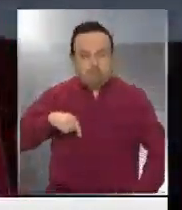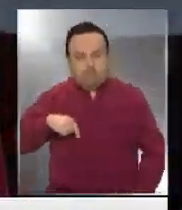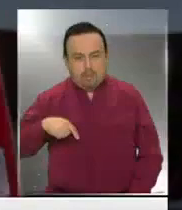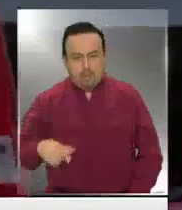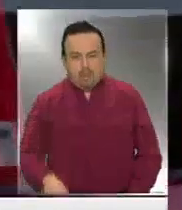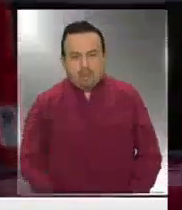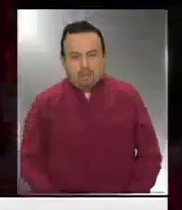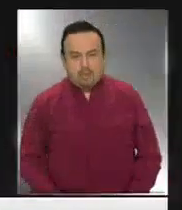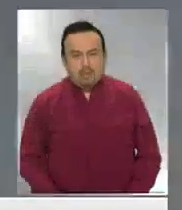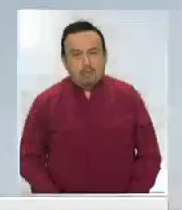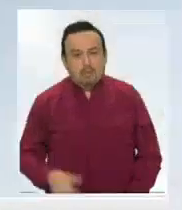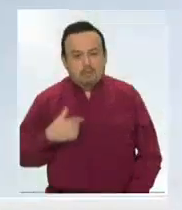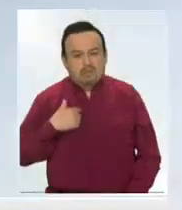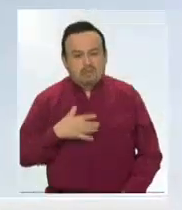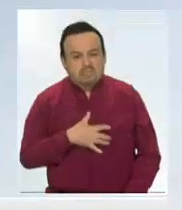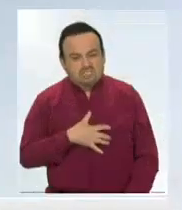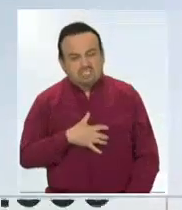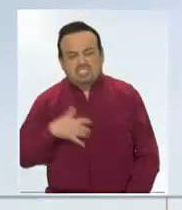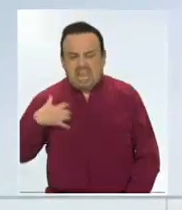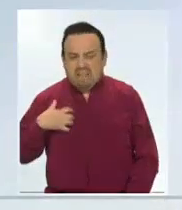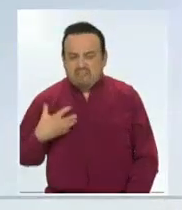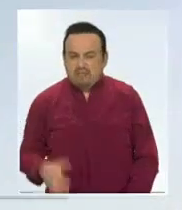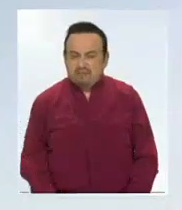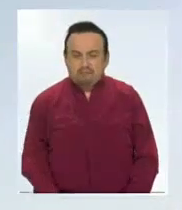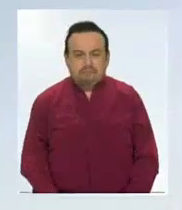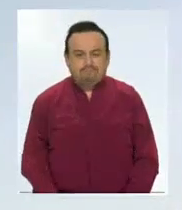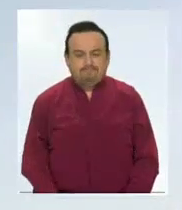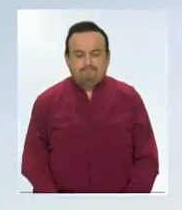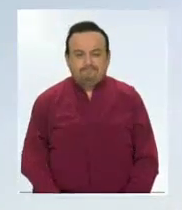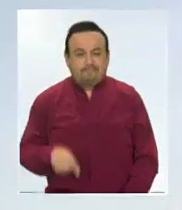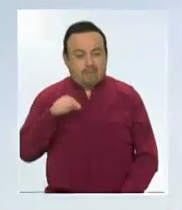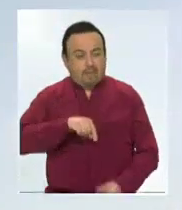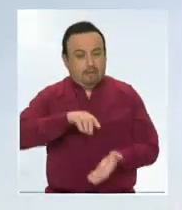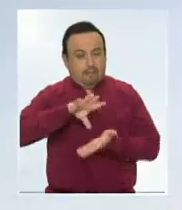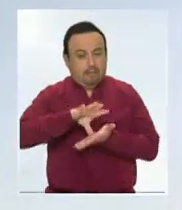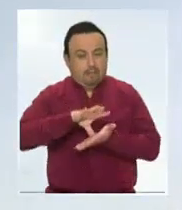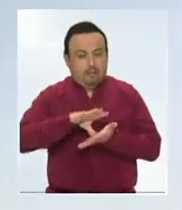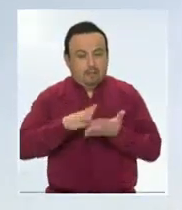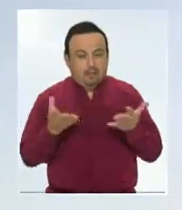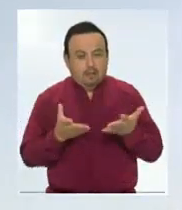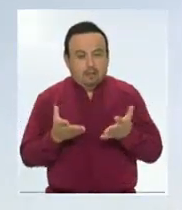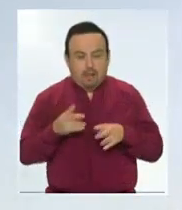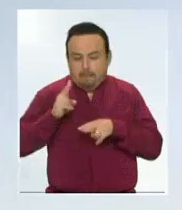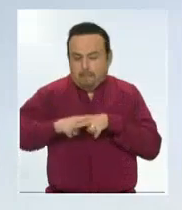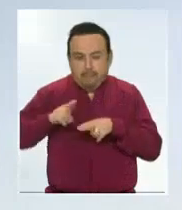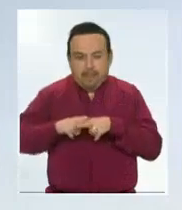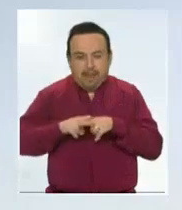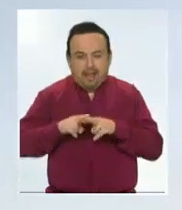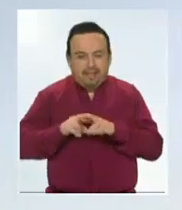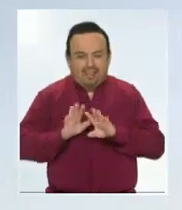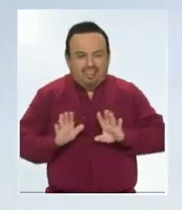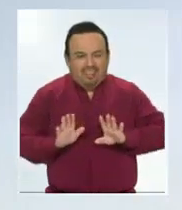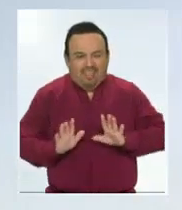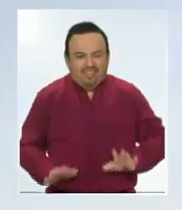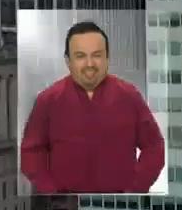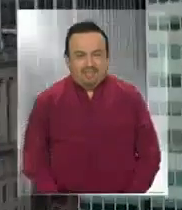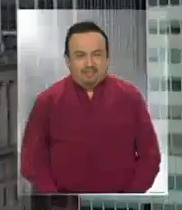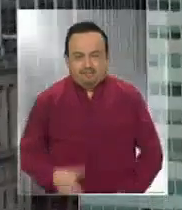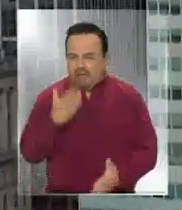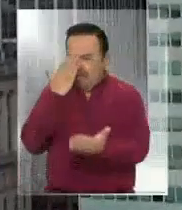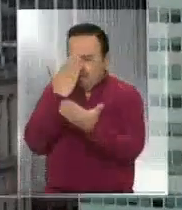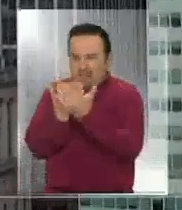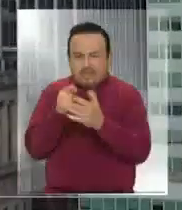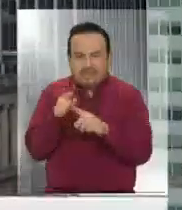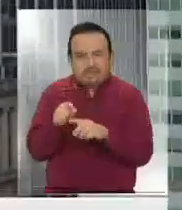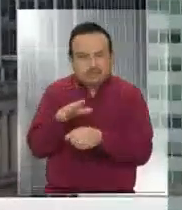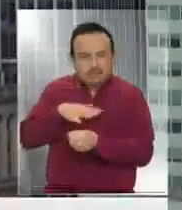Te da un poco de rabia y es frustrante ver cómo este país al final está muy poco preparado para enfrentar algo así.